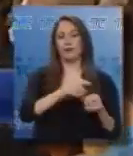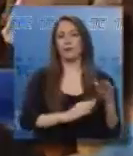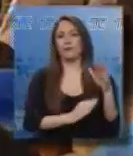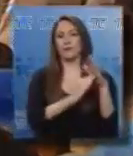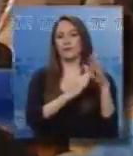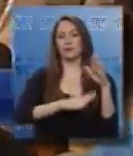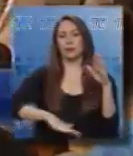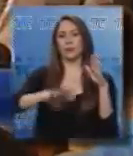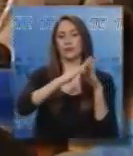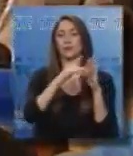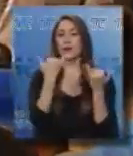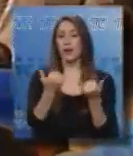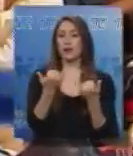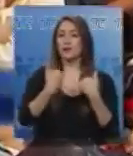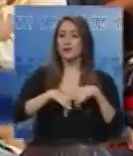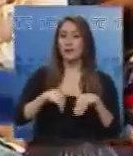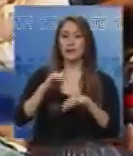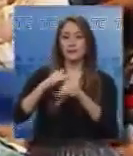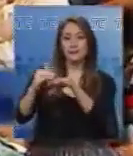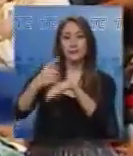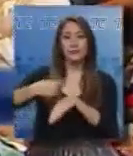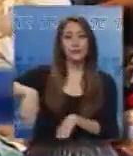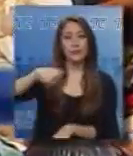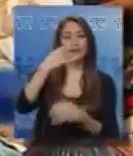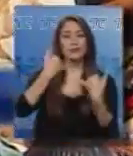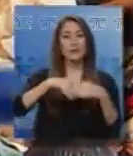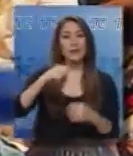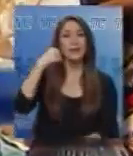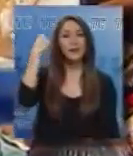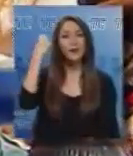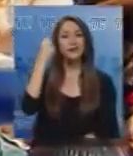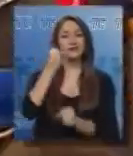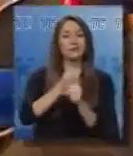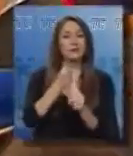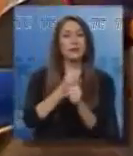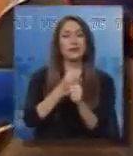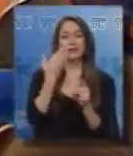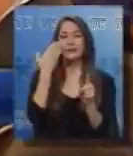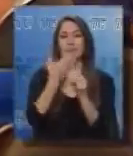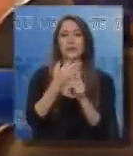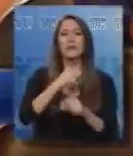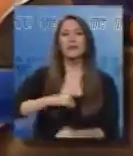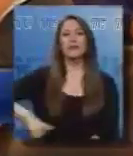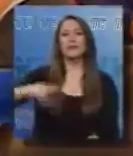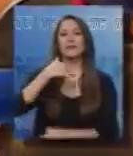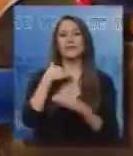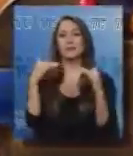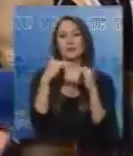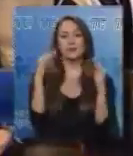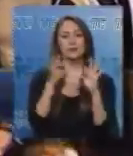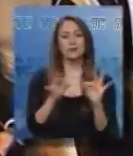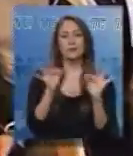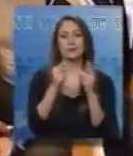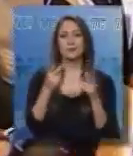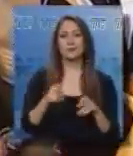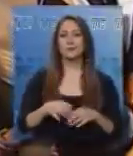paz. Invitó a seguir construyendo una sociedad de derechos y a respetar el orden democrático.